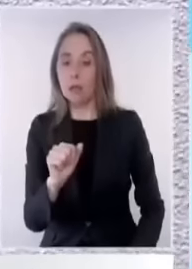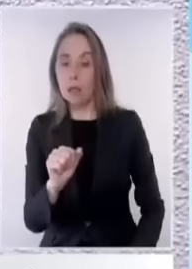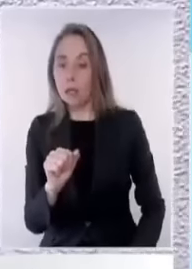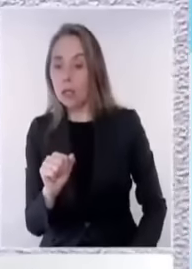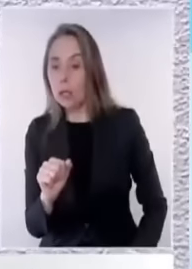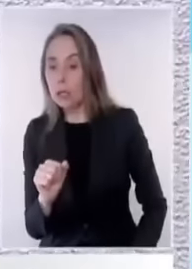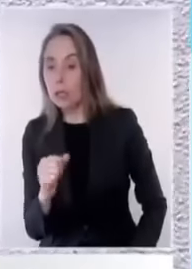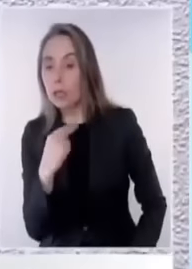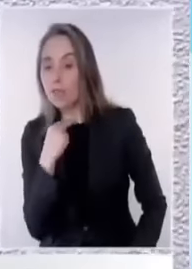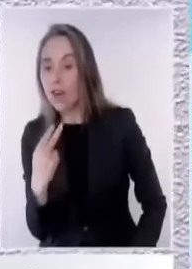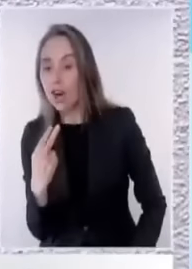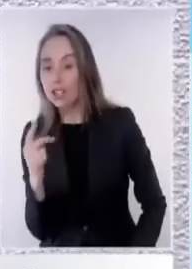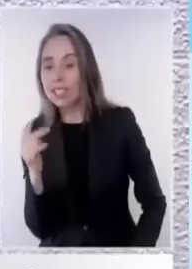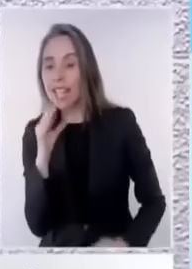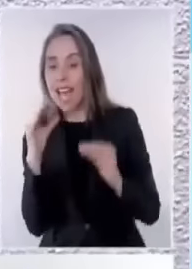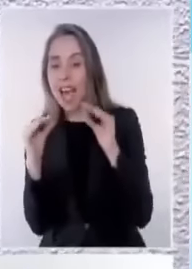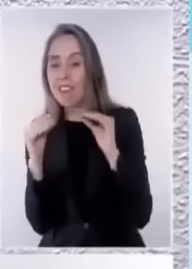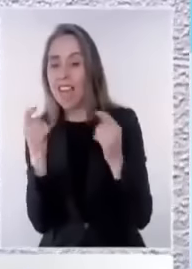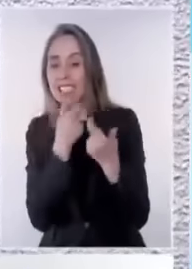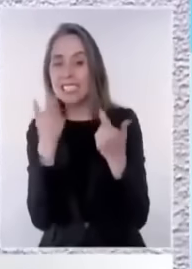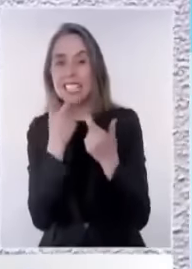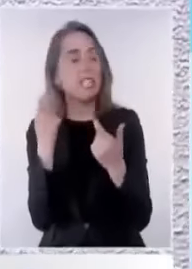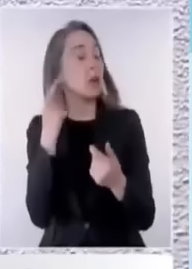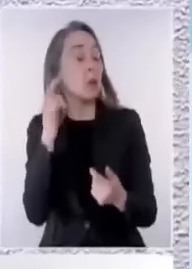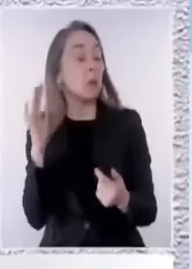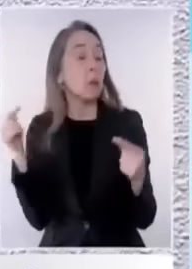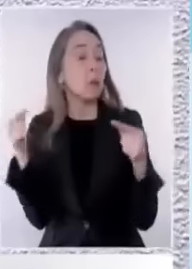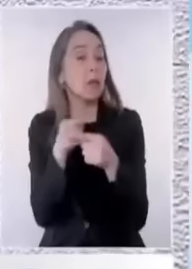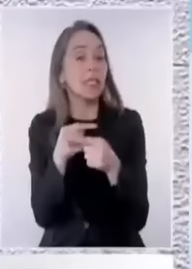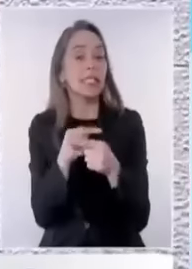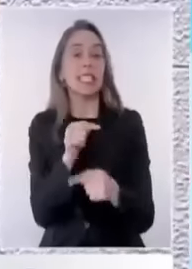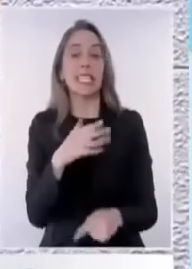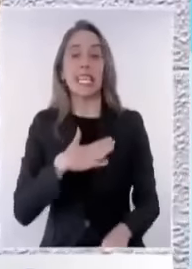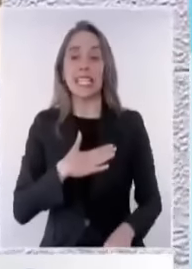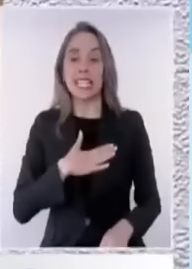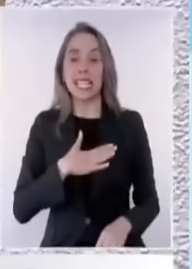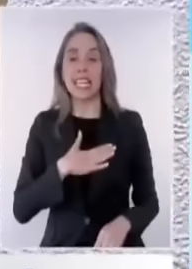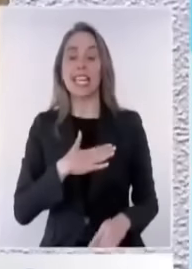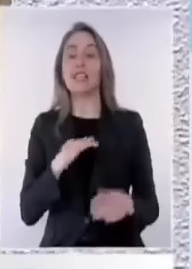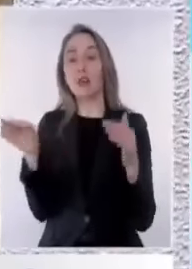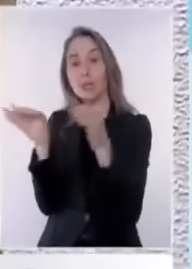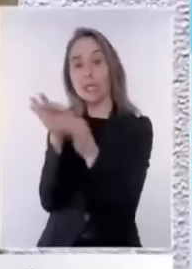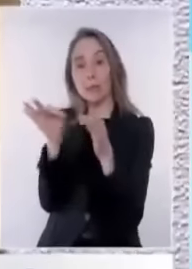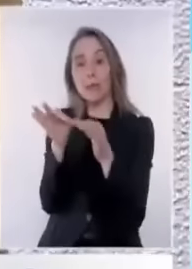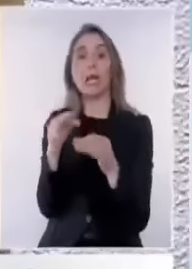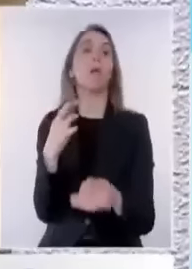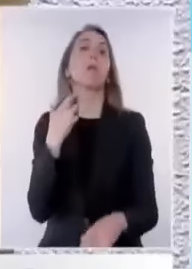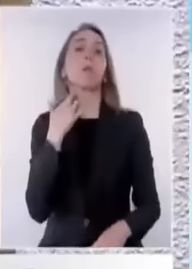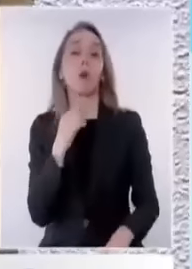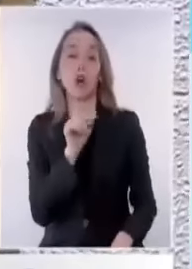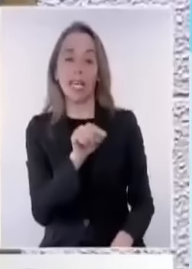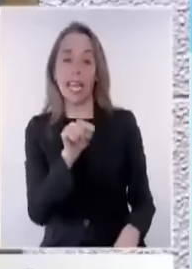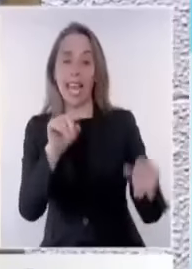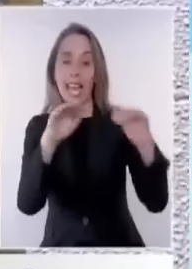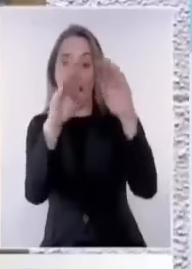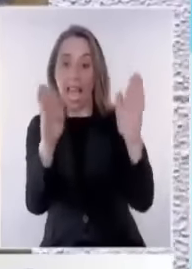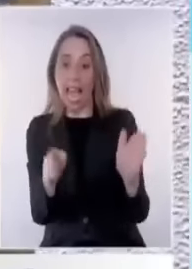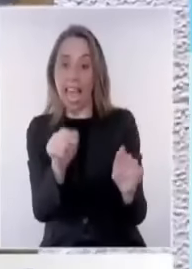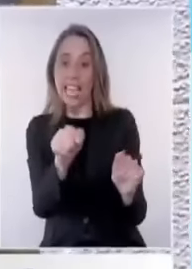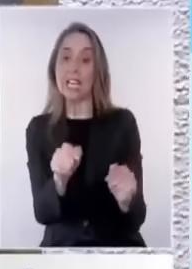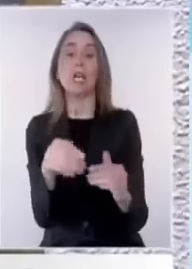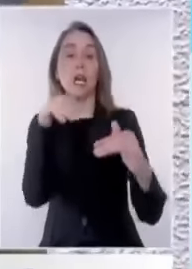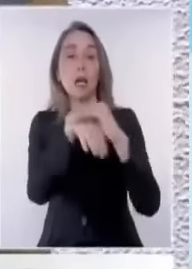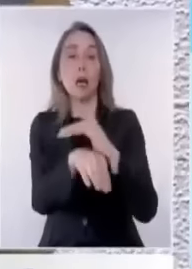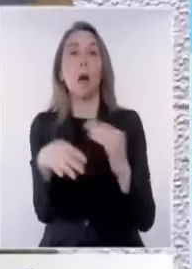No sé si vivió 100 años, presidente. Cirujano de fragata, mirá. Pero quisimos hacer una pequeña mención porque finalmente hay mucha